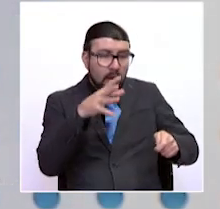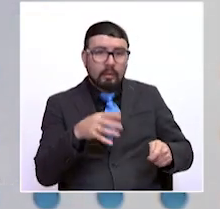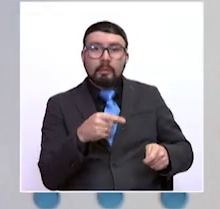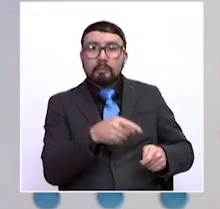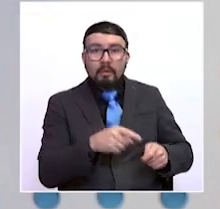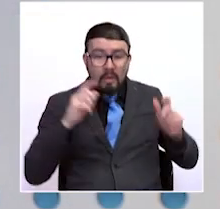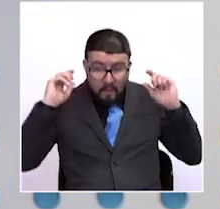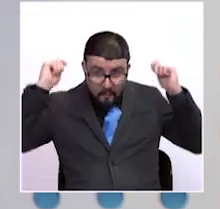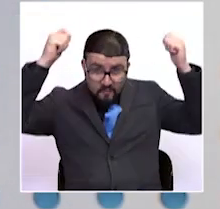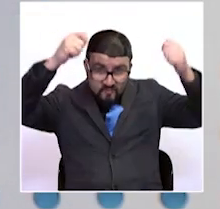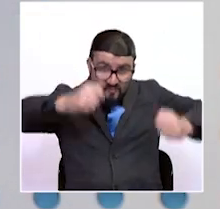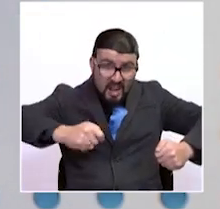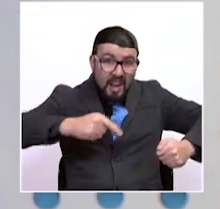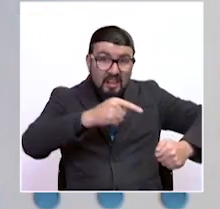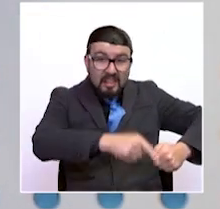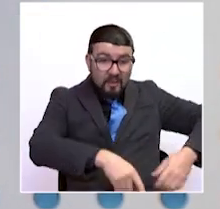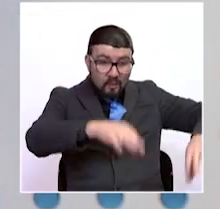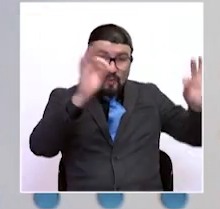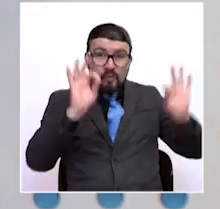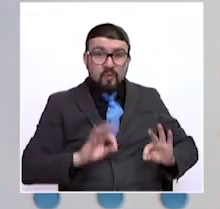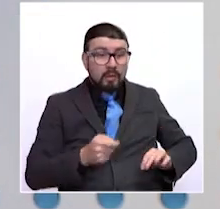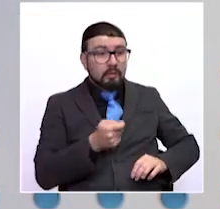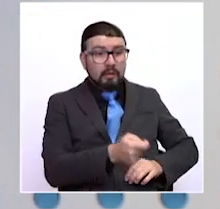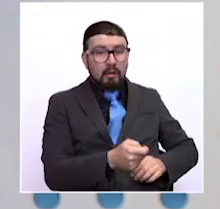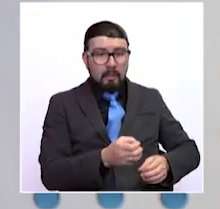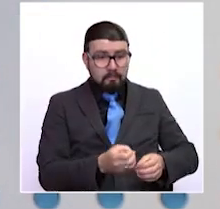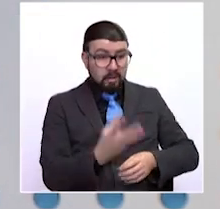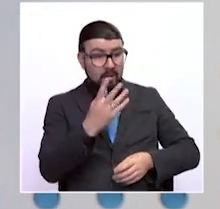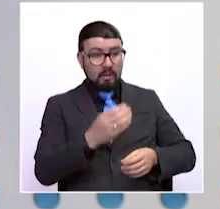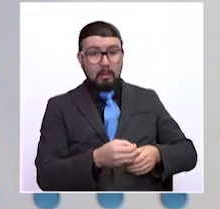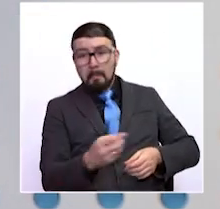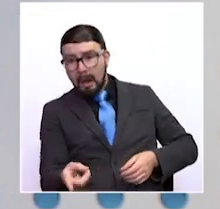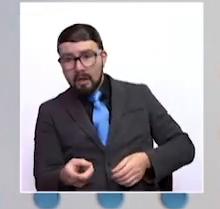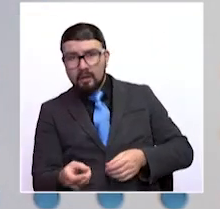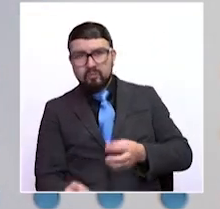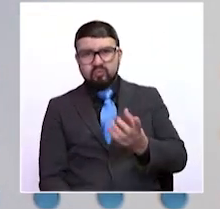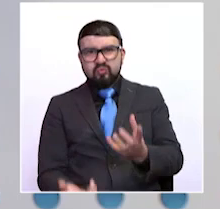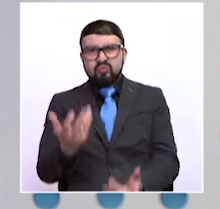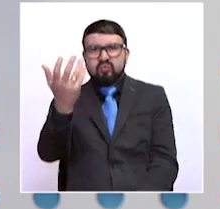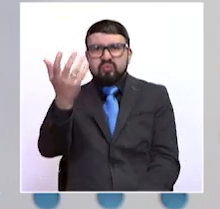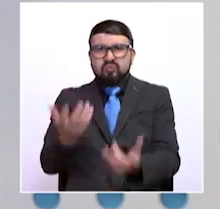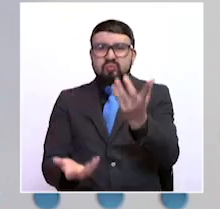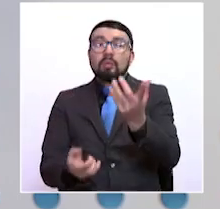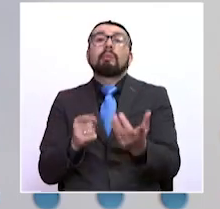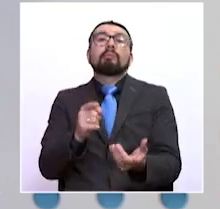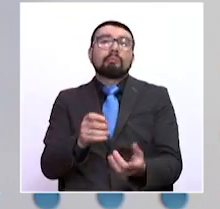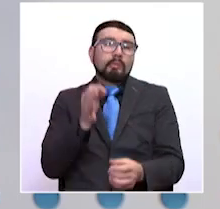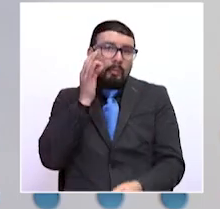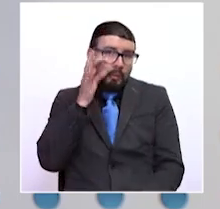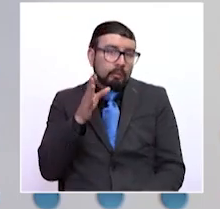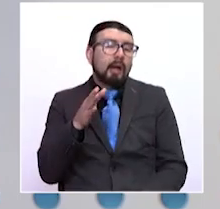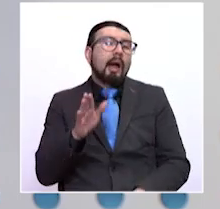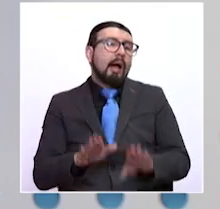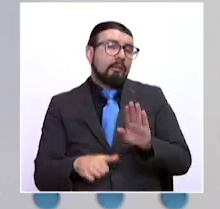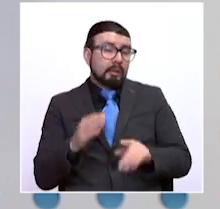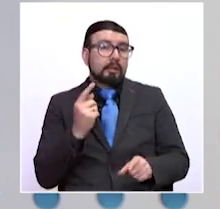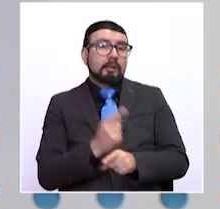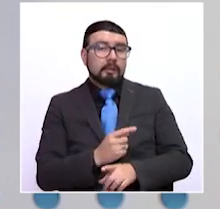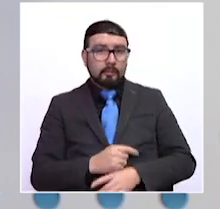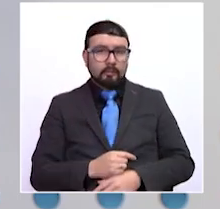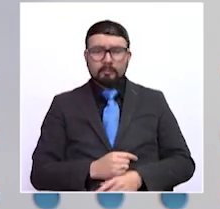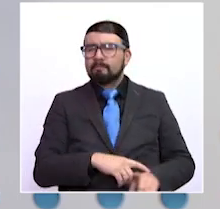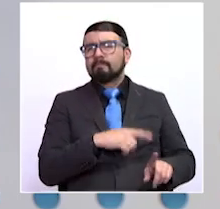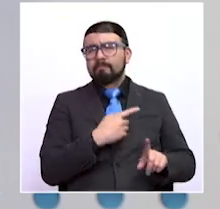sábanas, cerca de lugares que le puede dar, que pueden ocurrir incendios devastadores. Y todo lo demás,